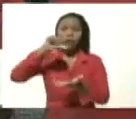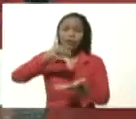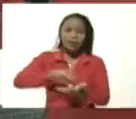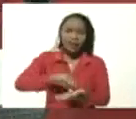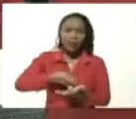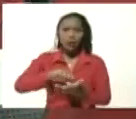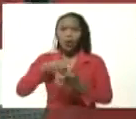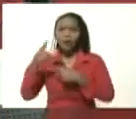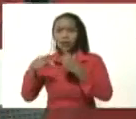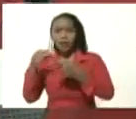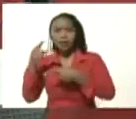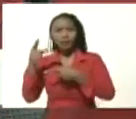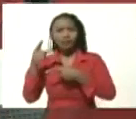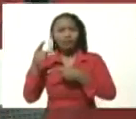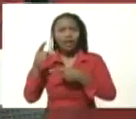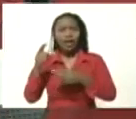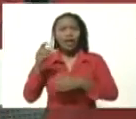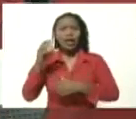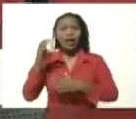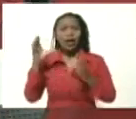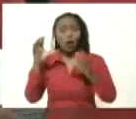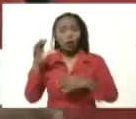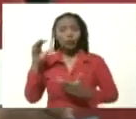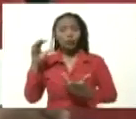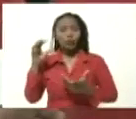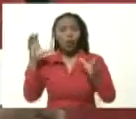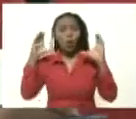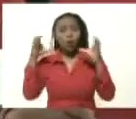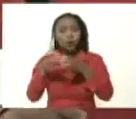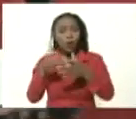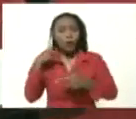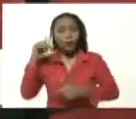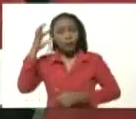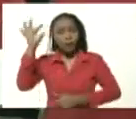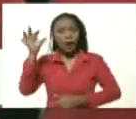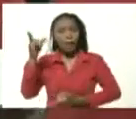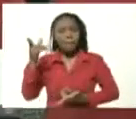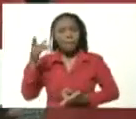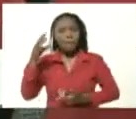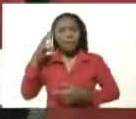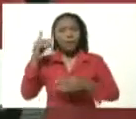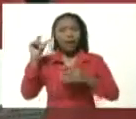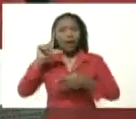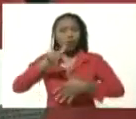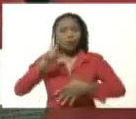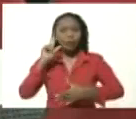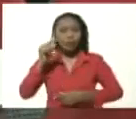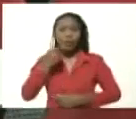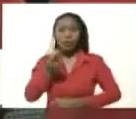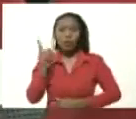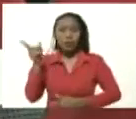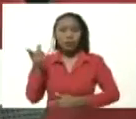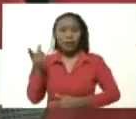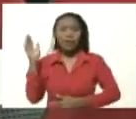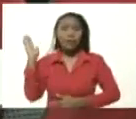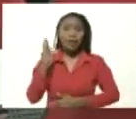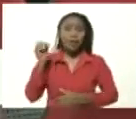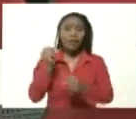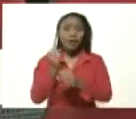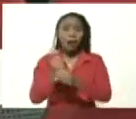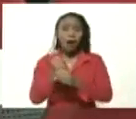ya incluso el Consejo de Expertos Electorales de Latinoamérica también ha dado la buena pro de que viene a trabajar